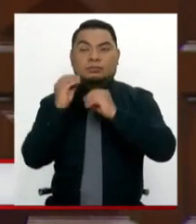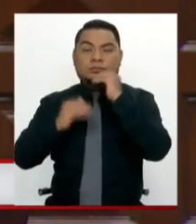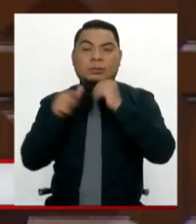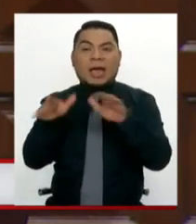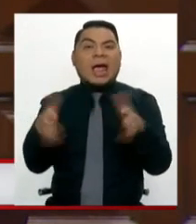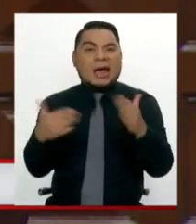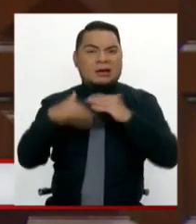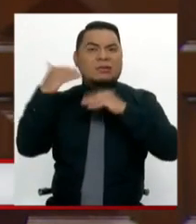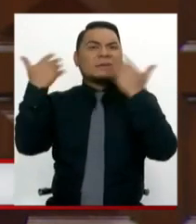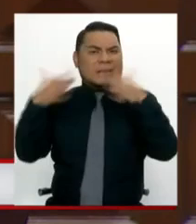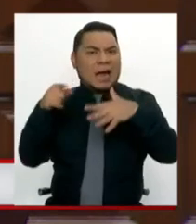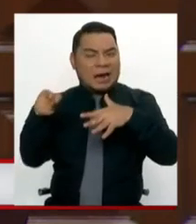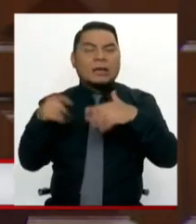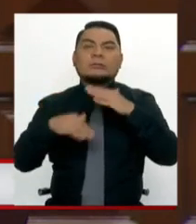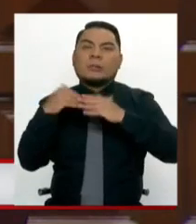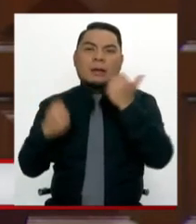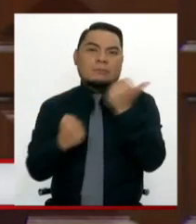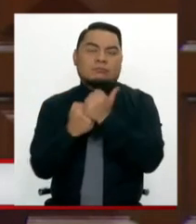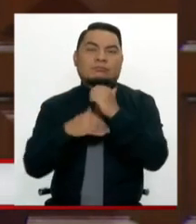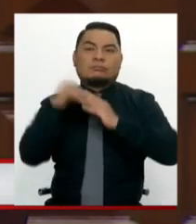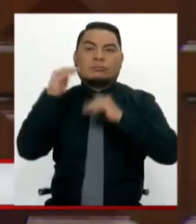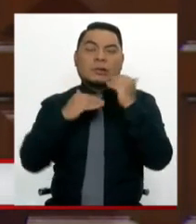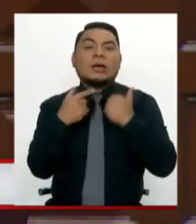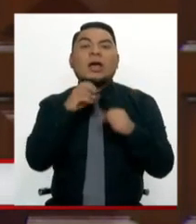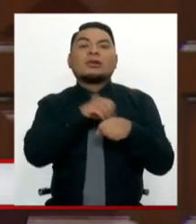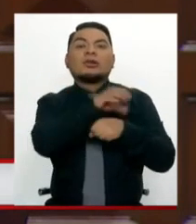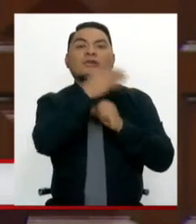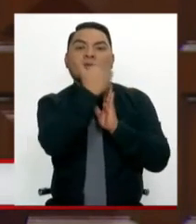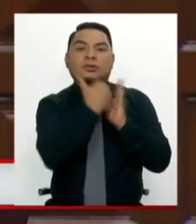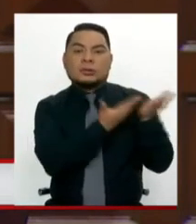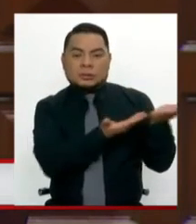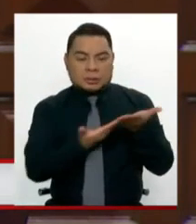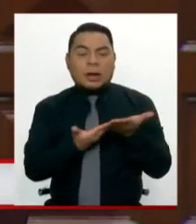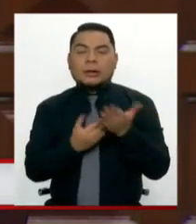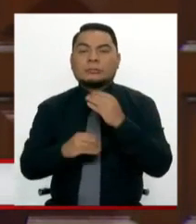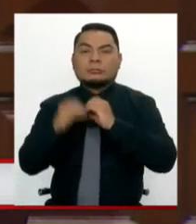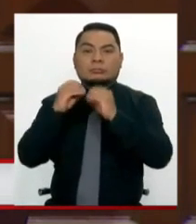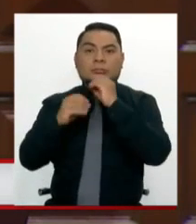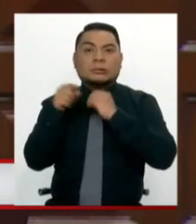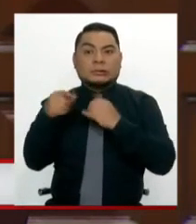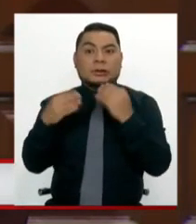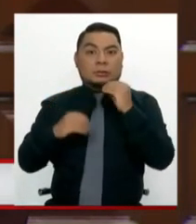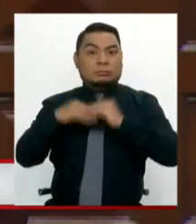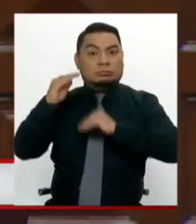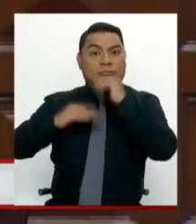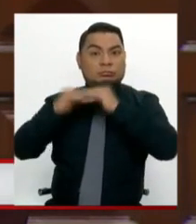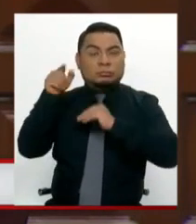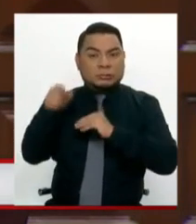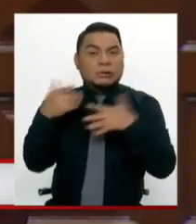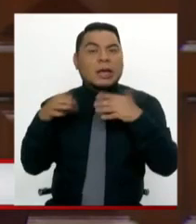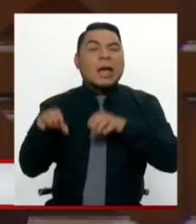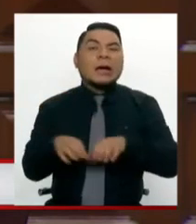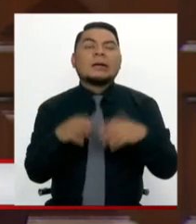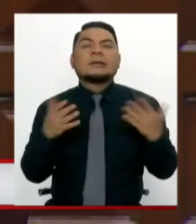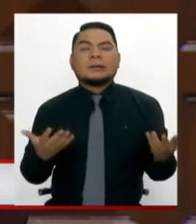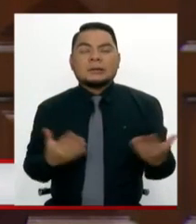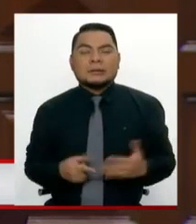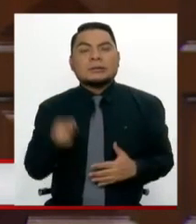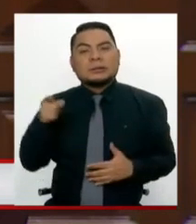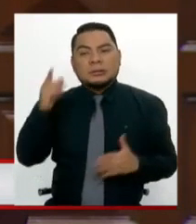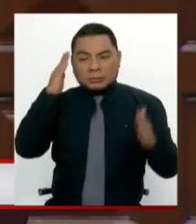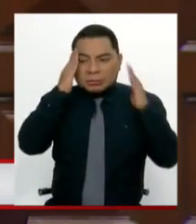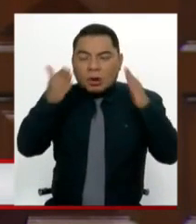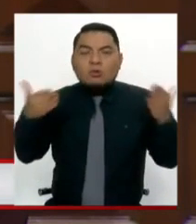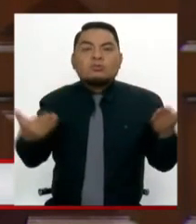existente, en atención a las recomendaciones recibidas. Cabe resaltar que la construcción se desarrollará bajo un